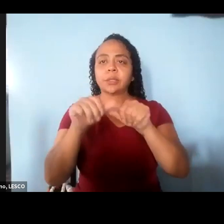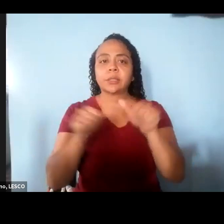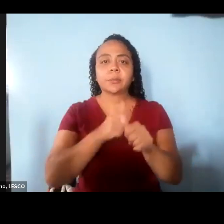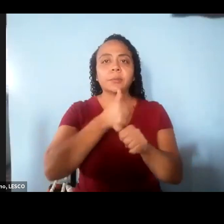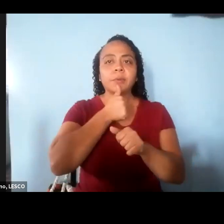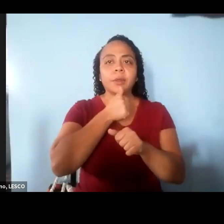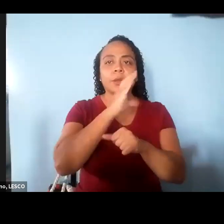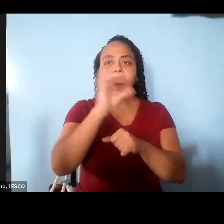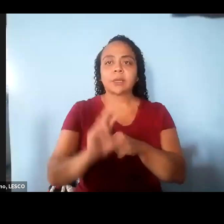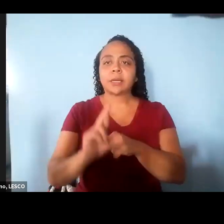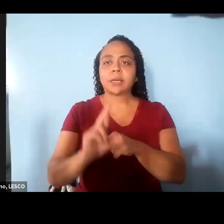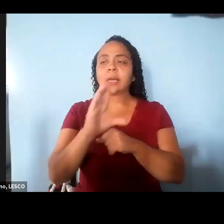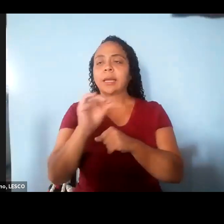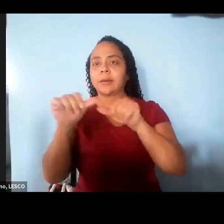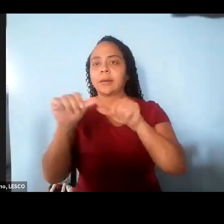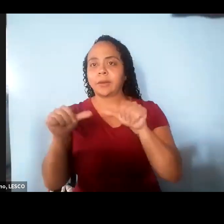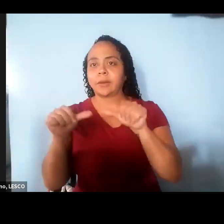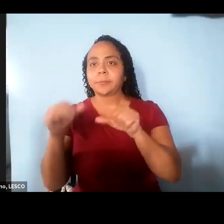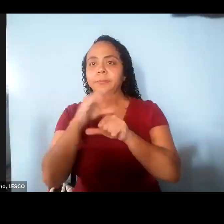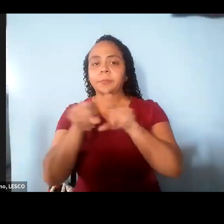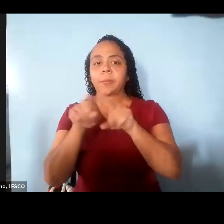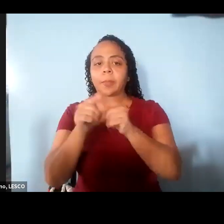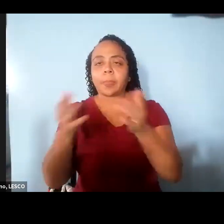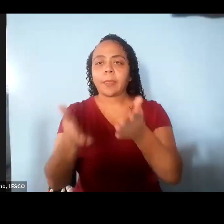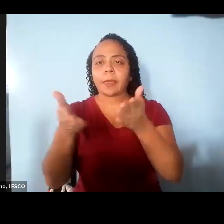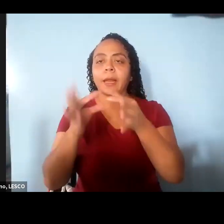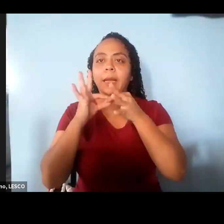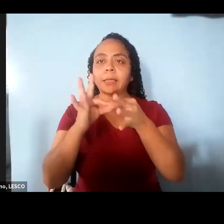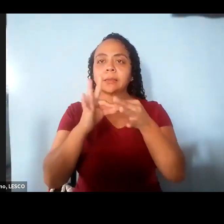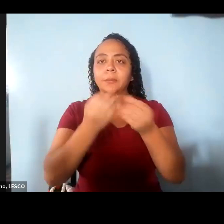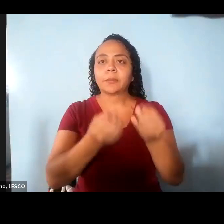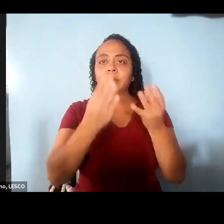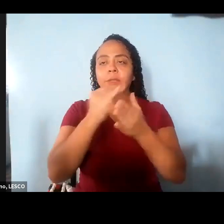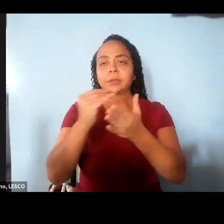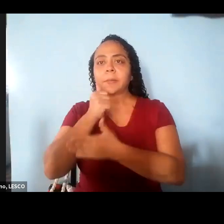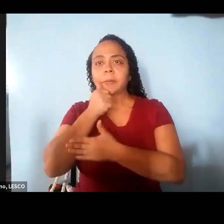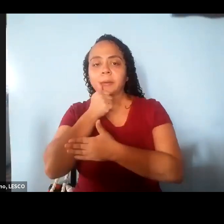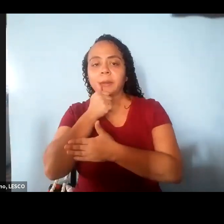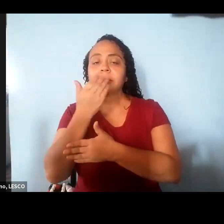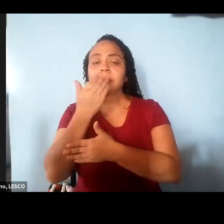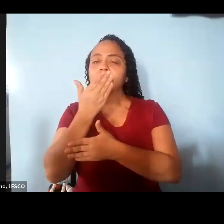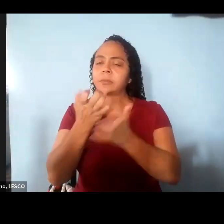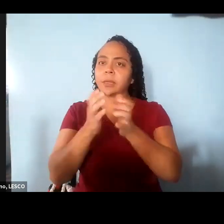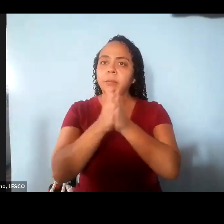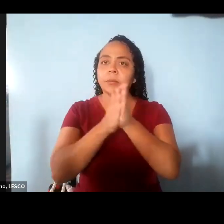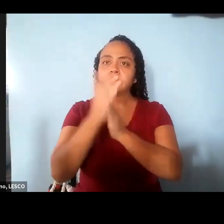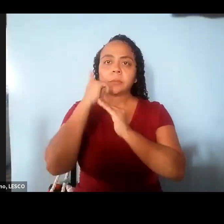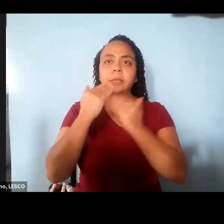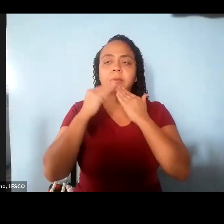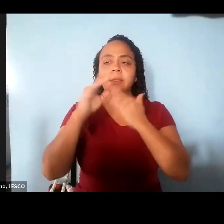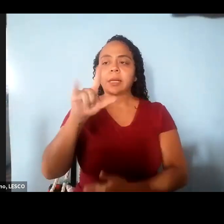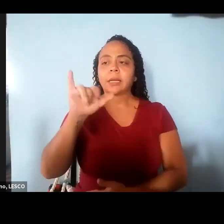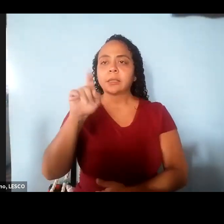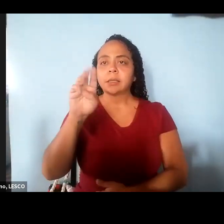rica y en la región y sobre todo promover las alianzas público-privadas no quiero dejar pasar la oportunidad de agradecer a elisabeth también por